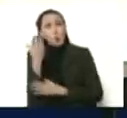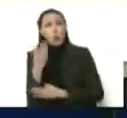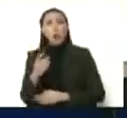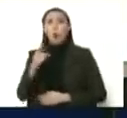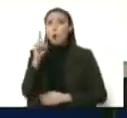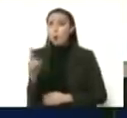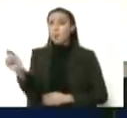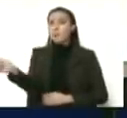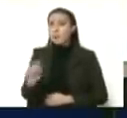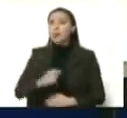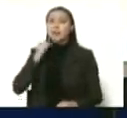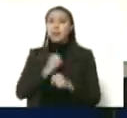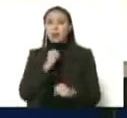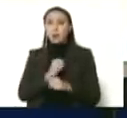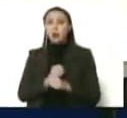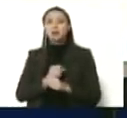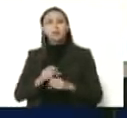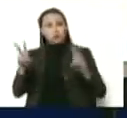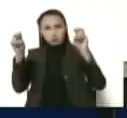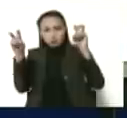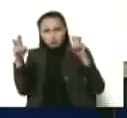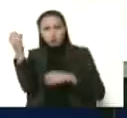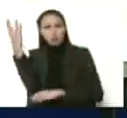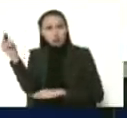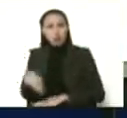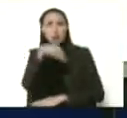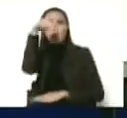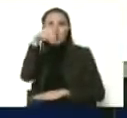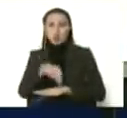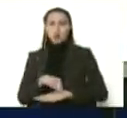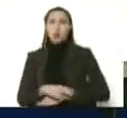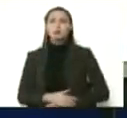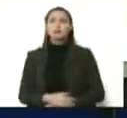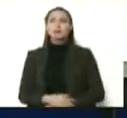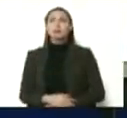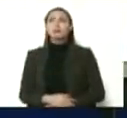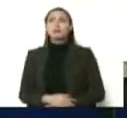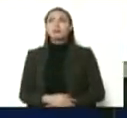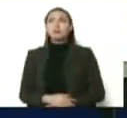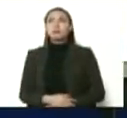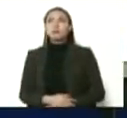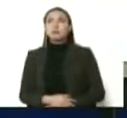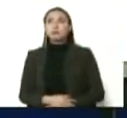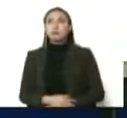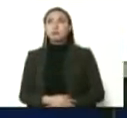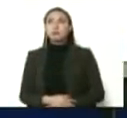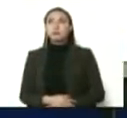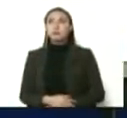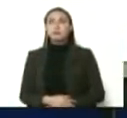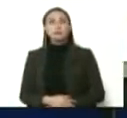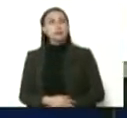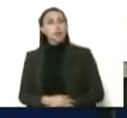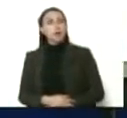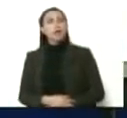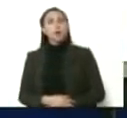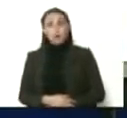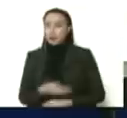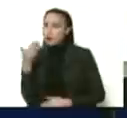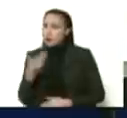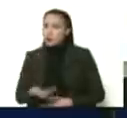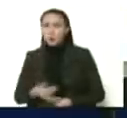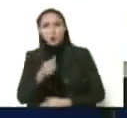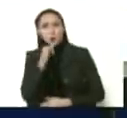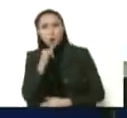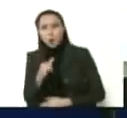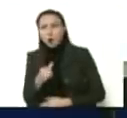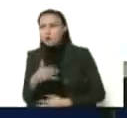un mes, un bebé de pecho, pero lo que da mucho de qué hablar, cuántas